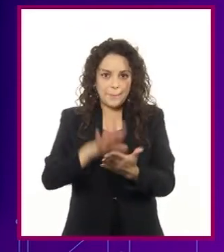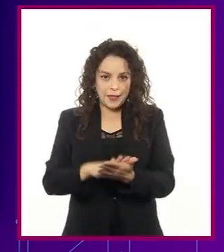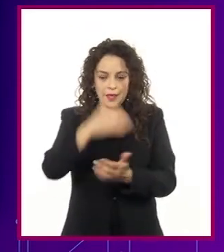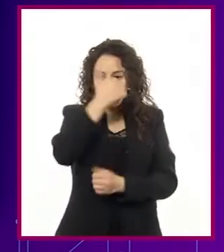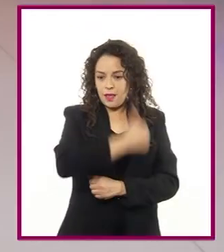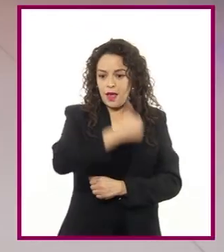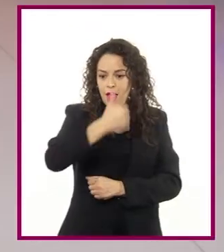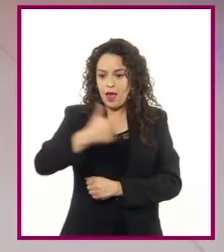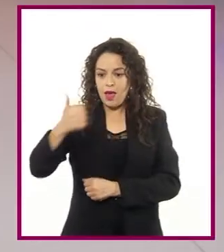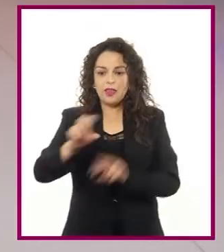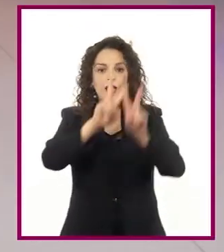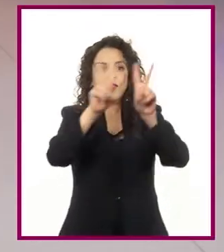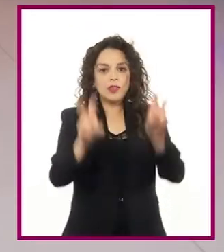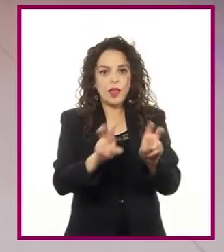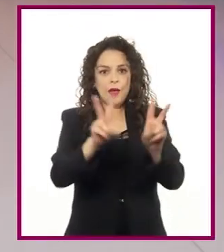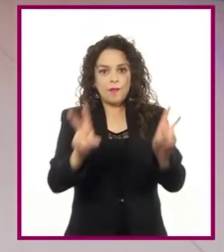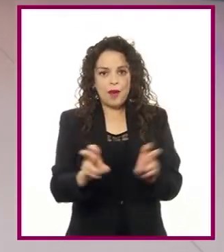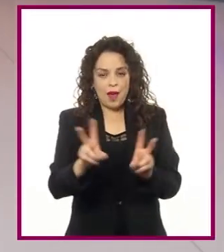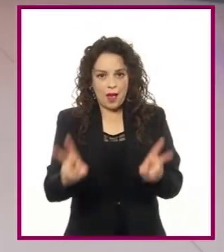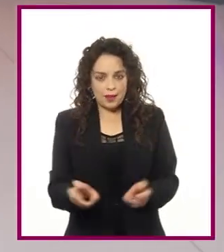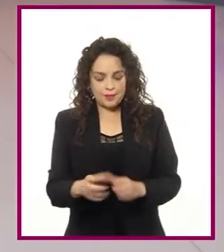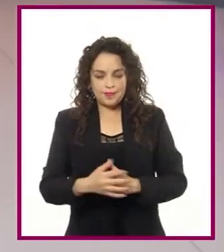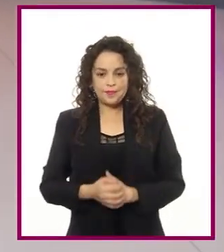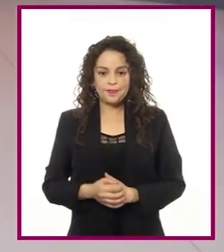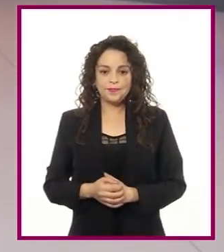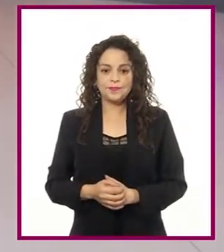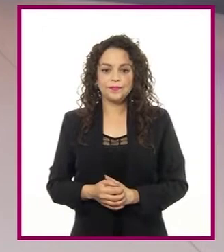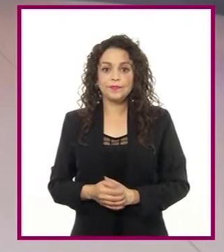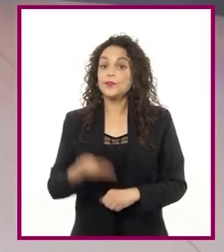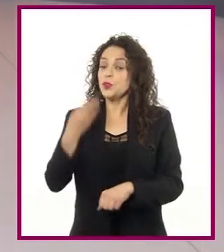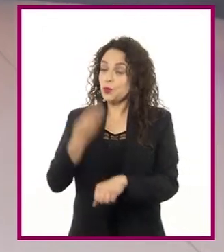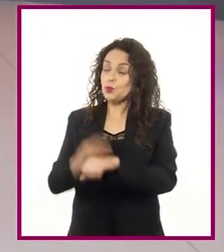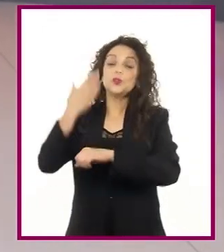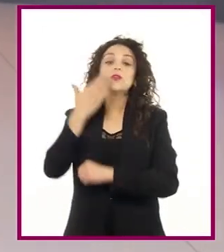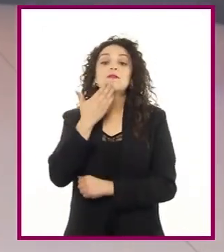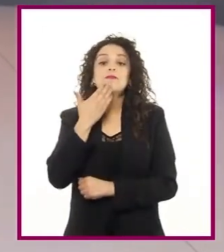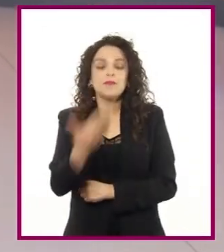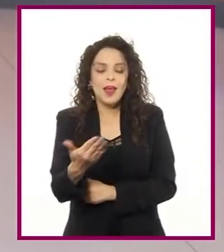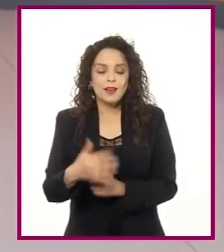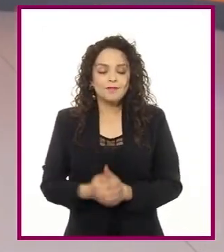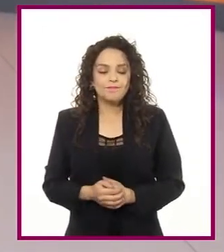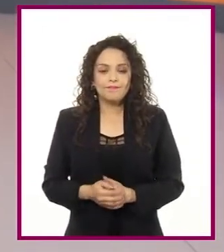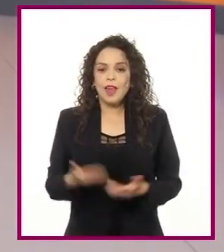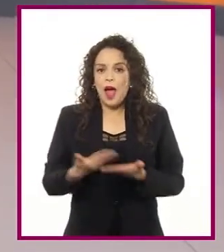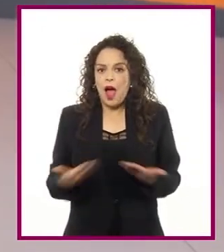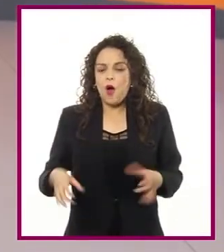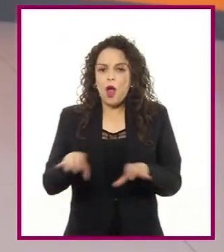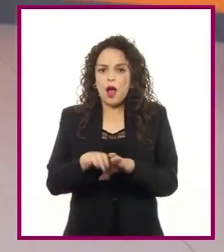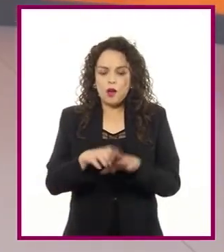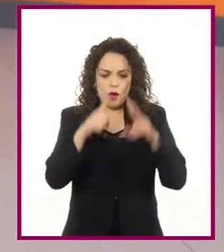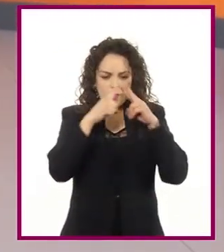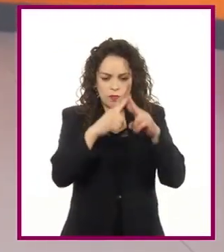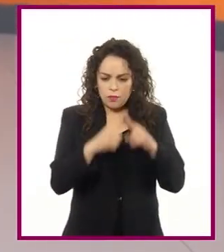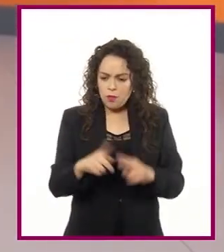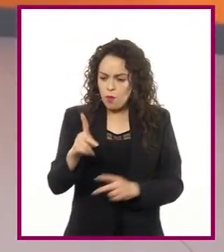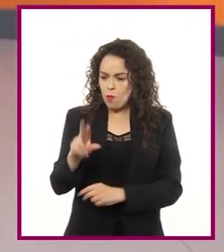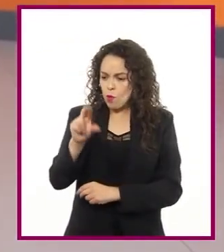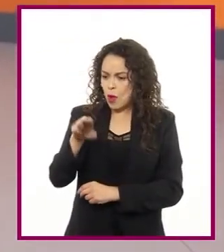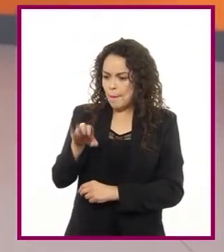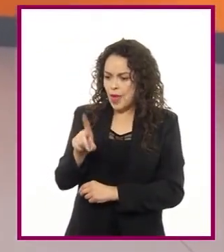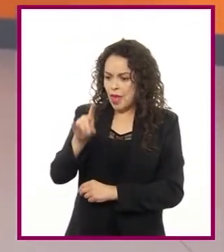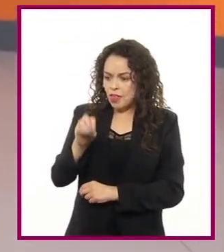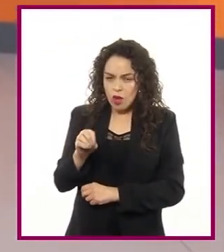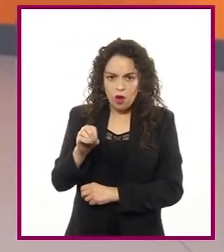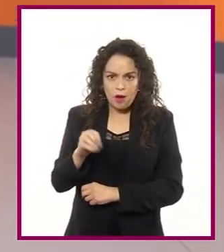asignatura. Muy bien, entonces, para calcular el promedio del bloque 1,